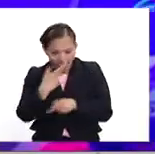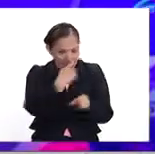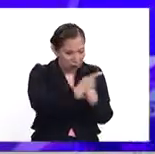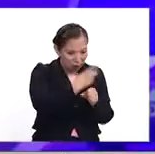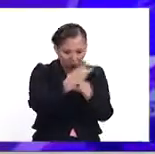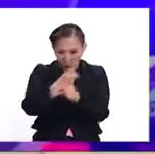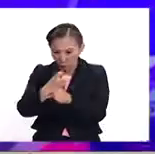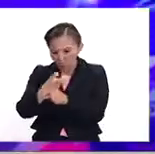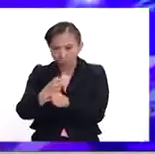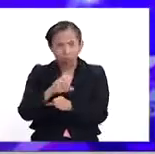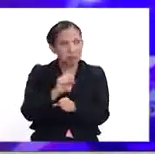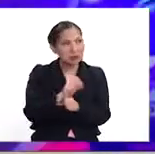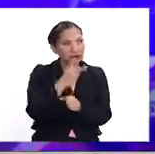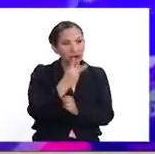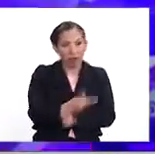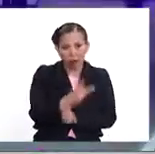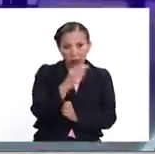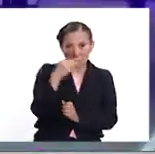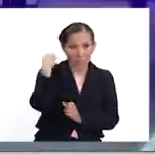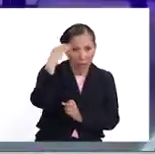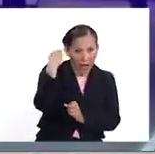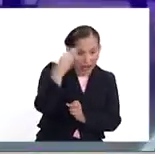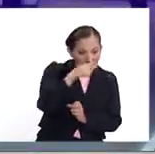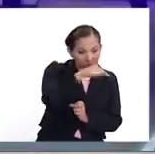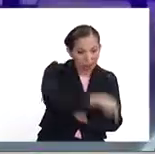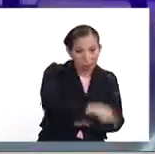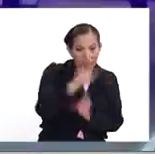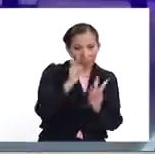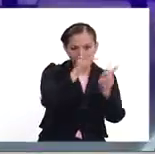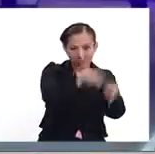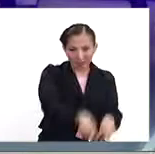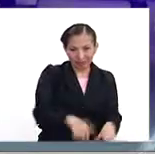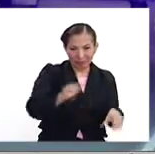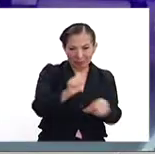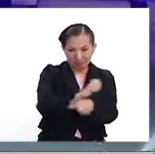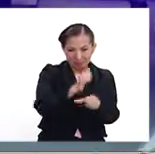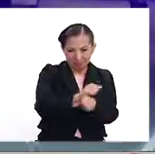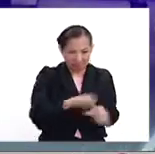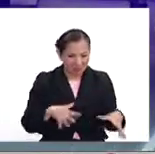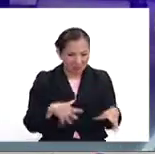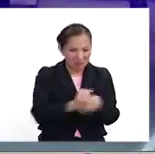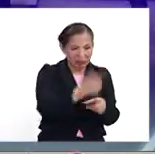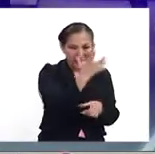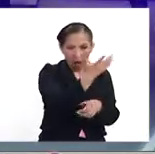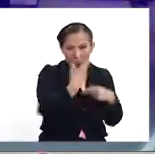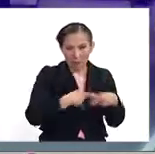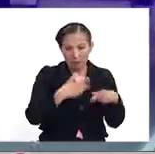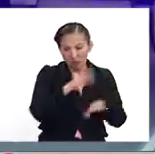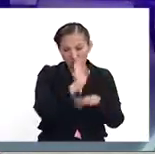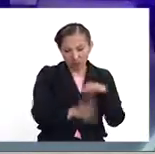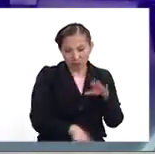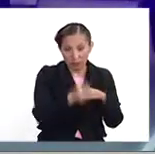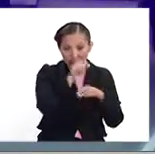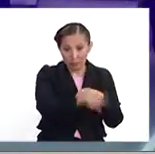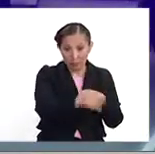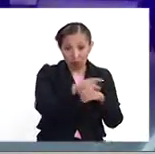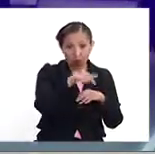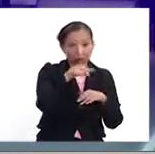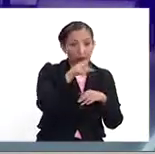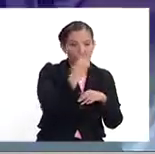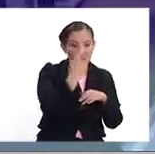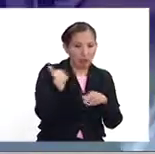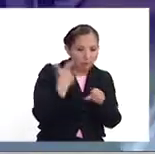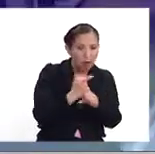primer ataque el 22 de marzo en el puente de Westminster, donde también 5 personas murieron, entre ellos